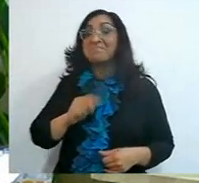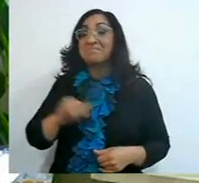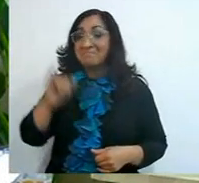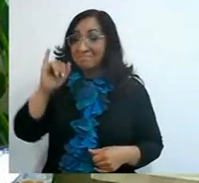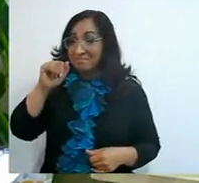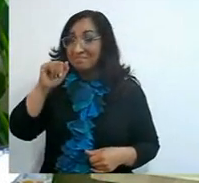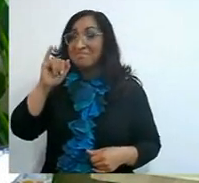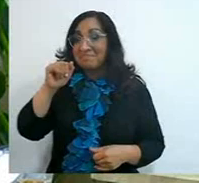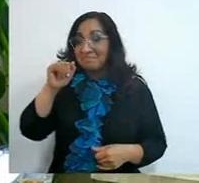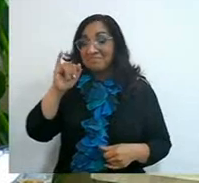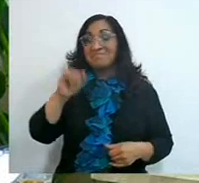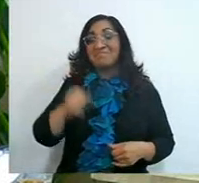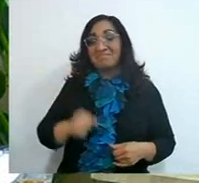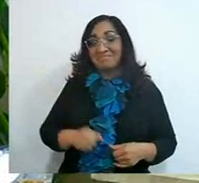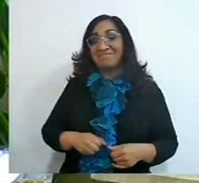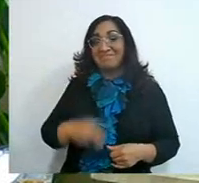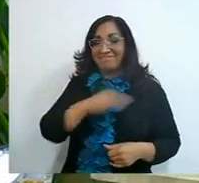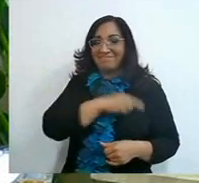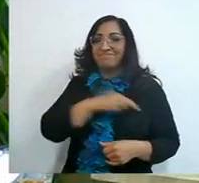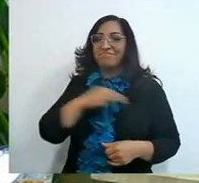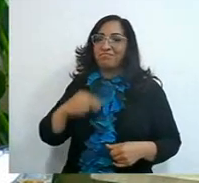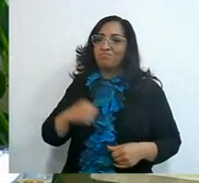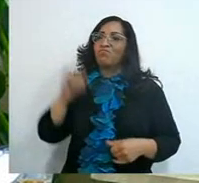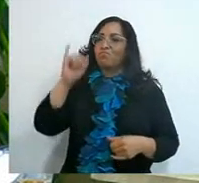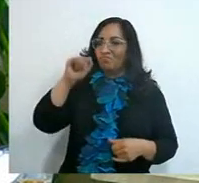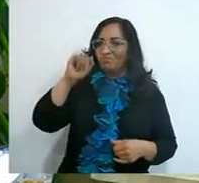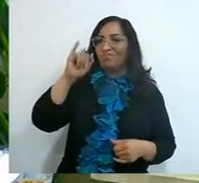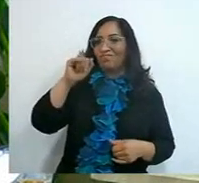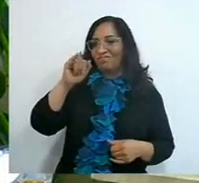viejas. Nosotras, sí.